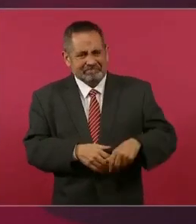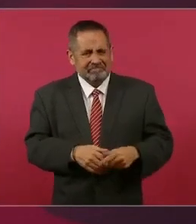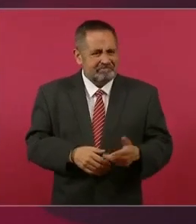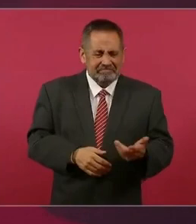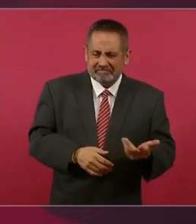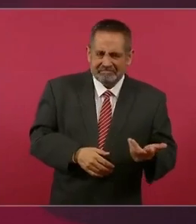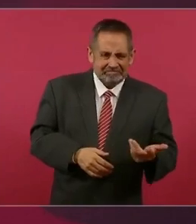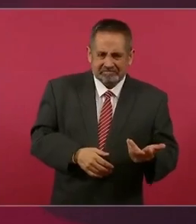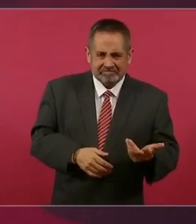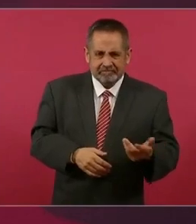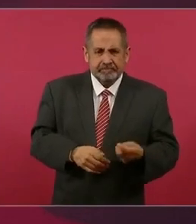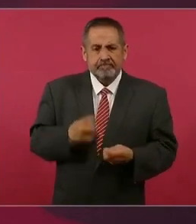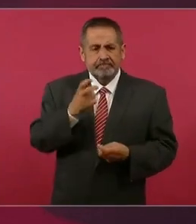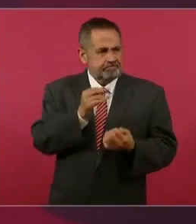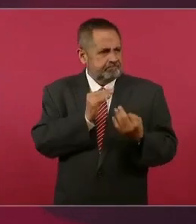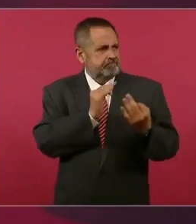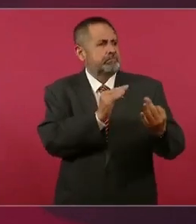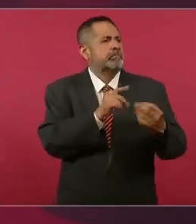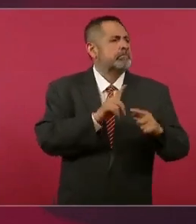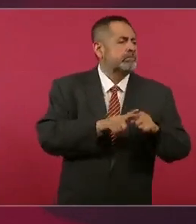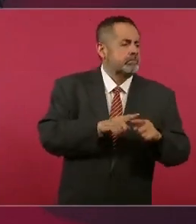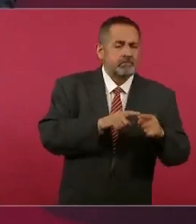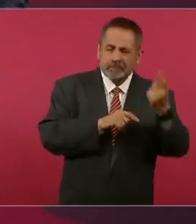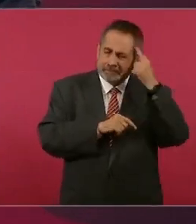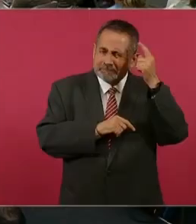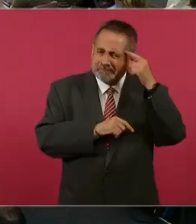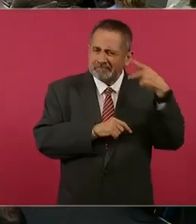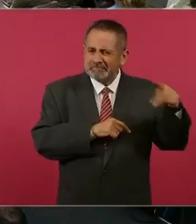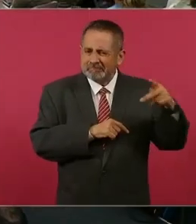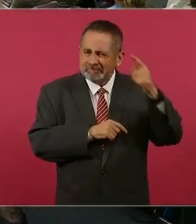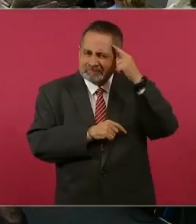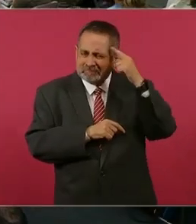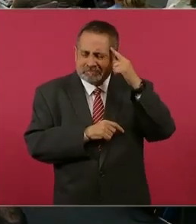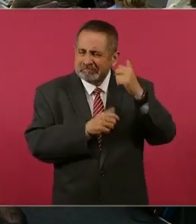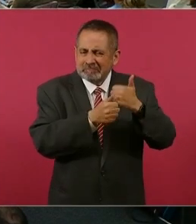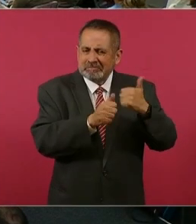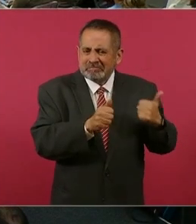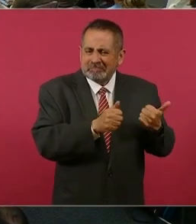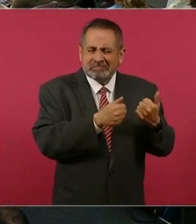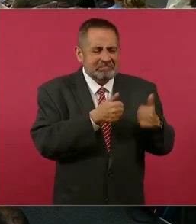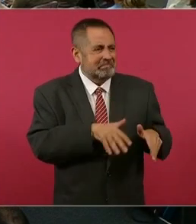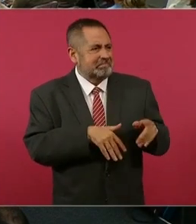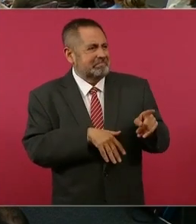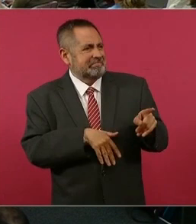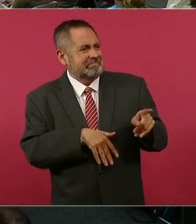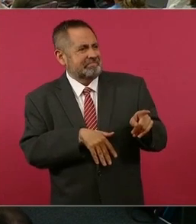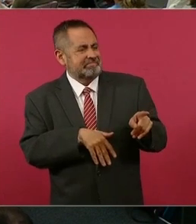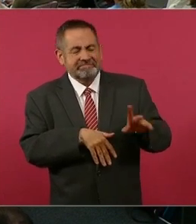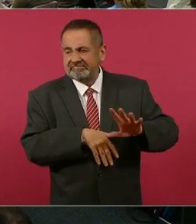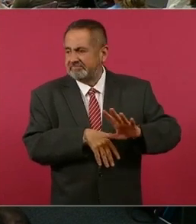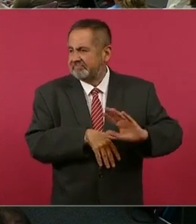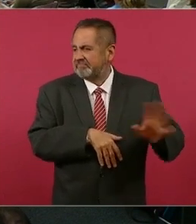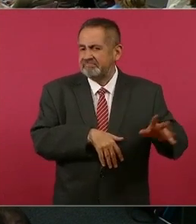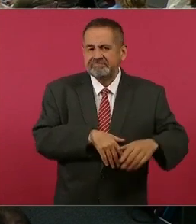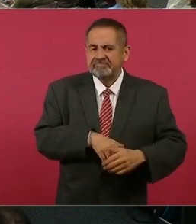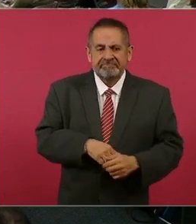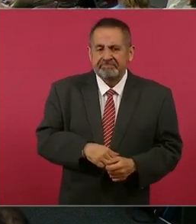Entonces, para enfrentar ese pensamiento retrógrada y que no